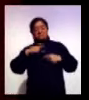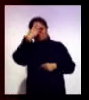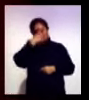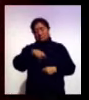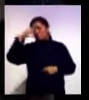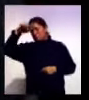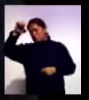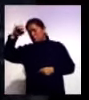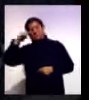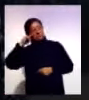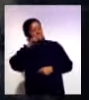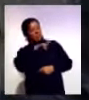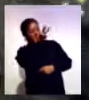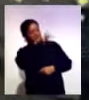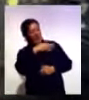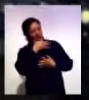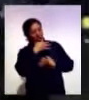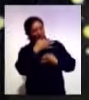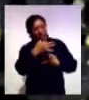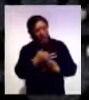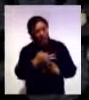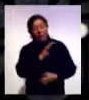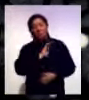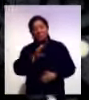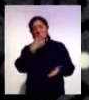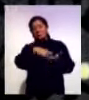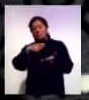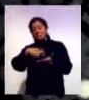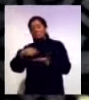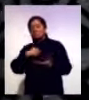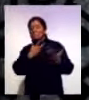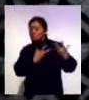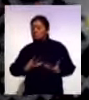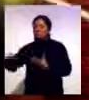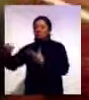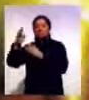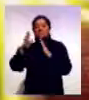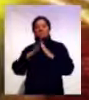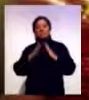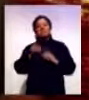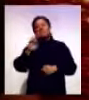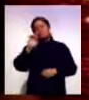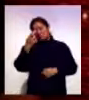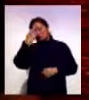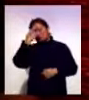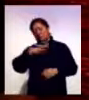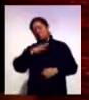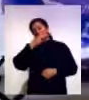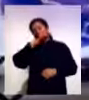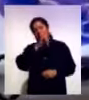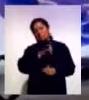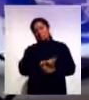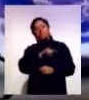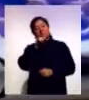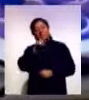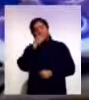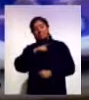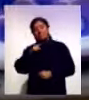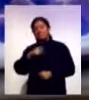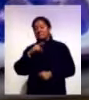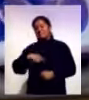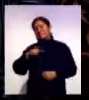además de admirarlos, pudieron portarlos y llevárselos a casa como un recuerdo del festival. Julio Antonio Cuautle señala que está muy orgulloso